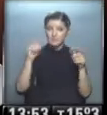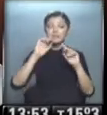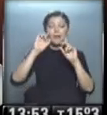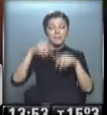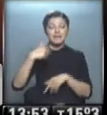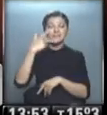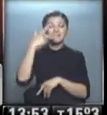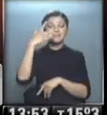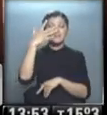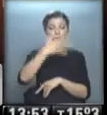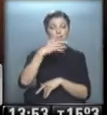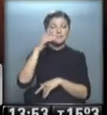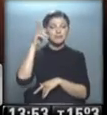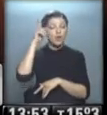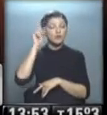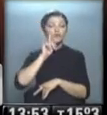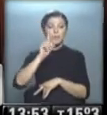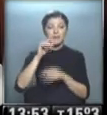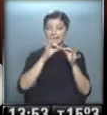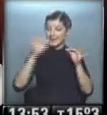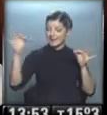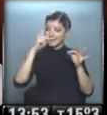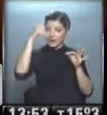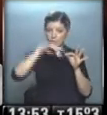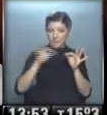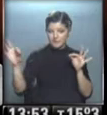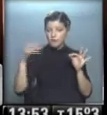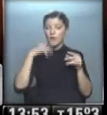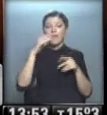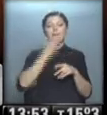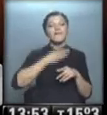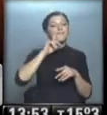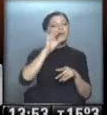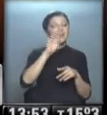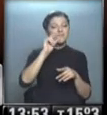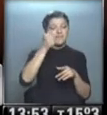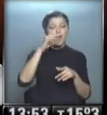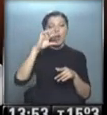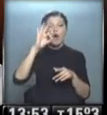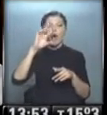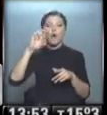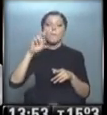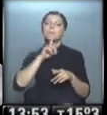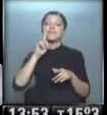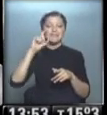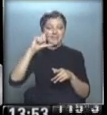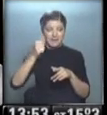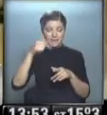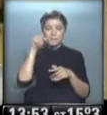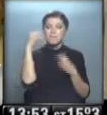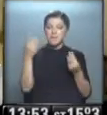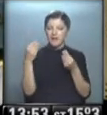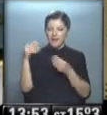58.000 kilómetros de fibra óptica y un data center número uno de Latinoamérica para